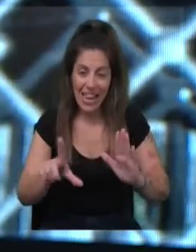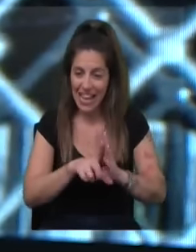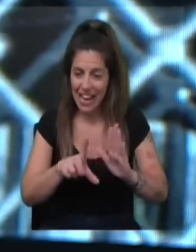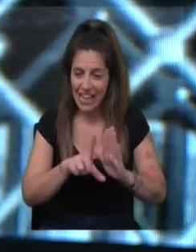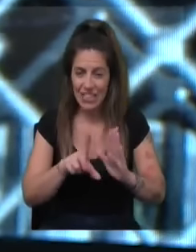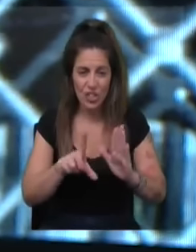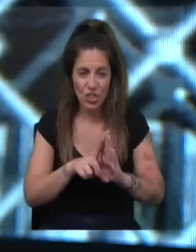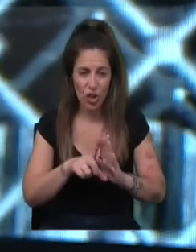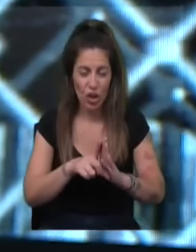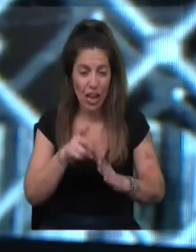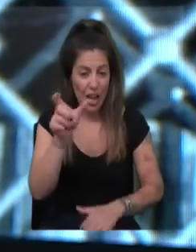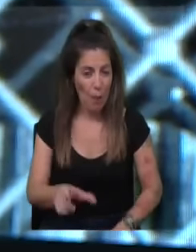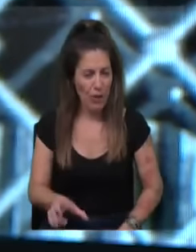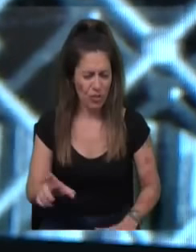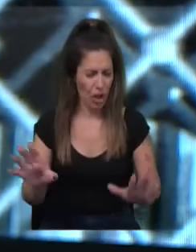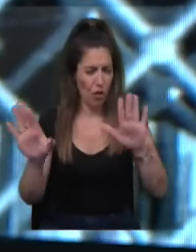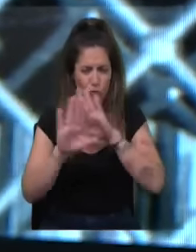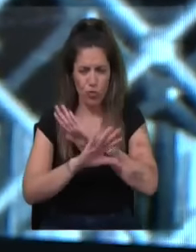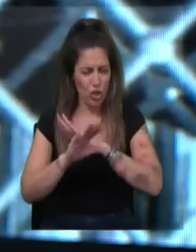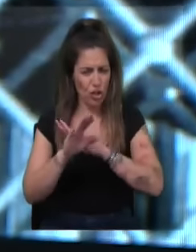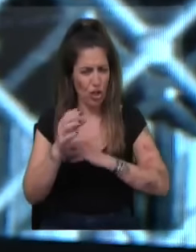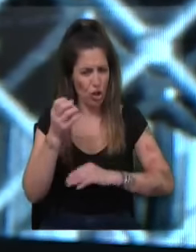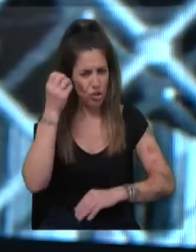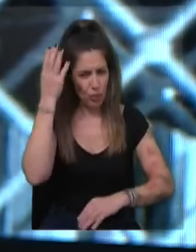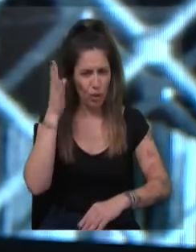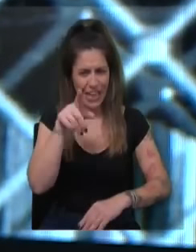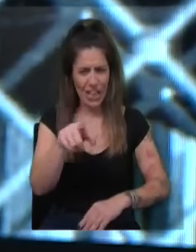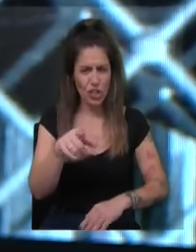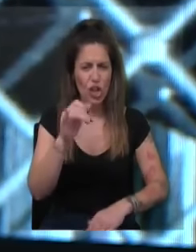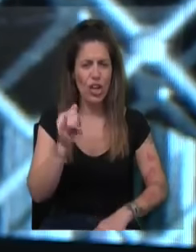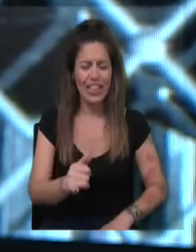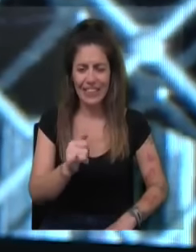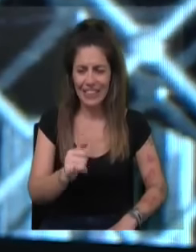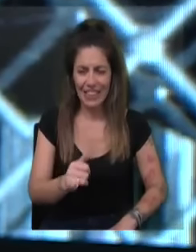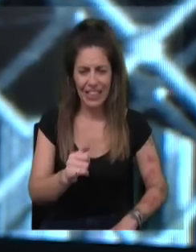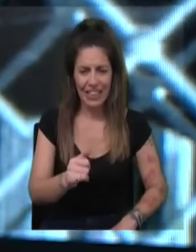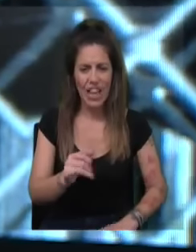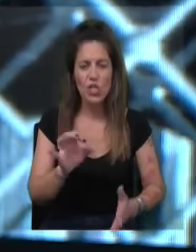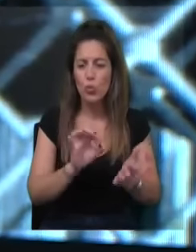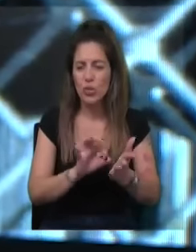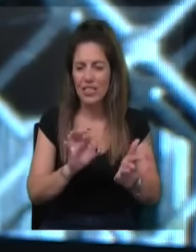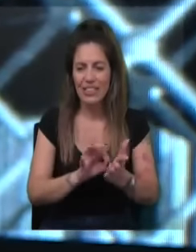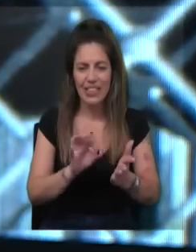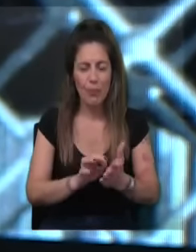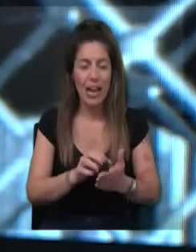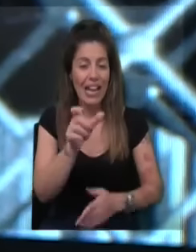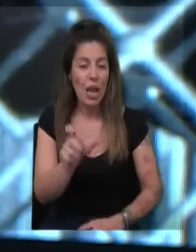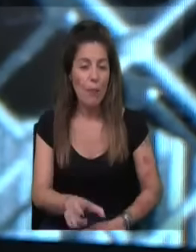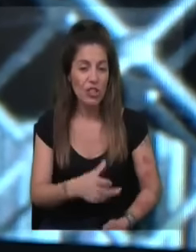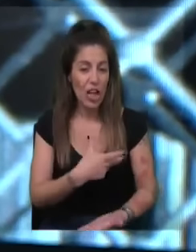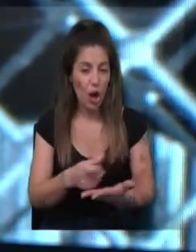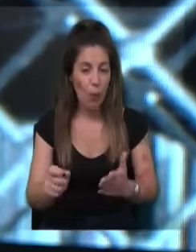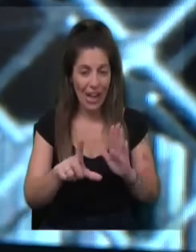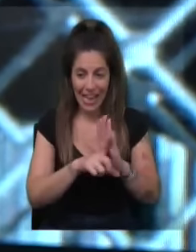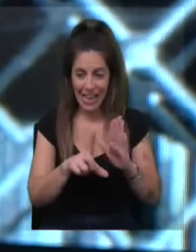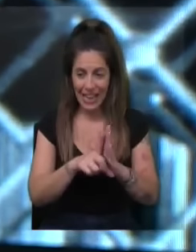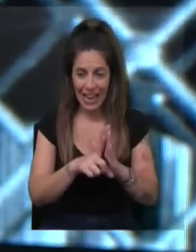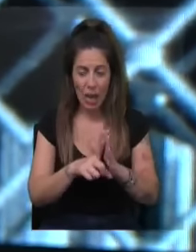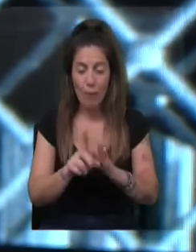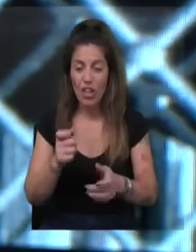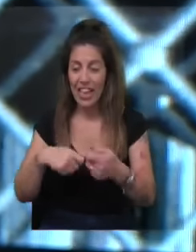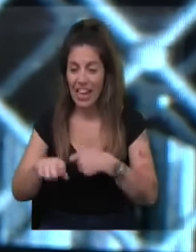tiene una confusión conceptual Ellos tienen lo que se llama el backdoor System el usuario compra legal pero el que le